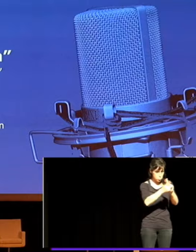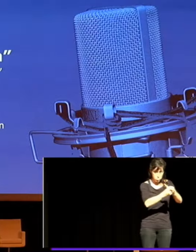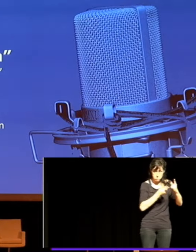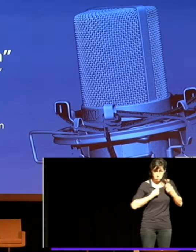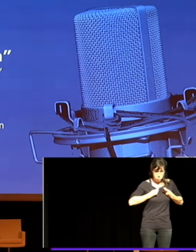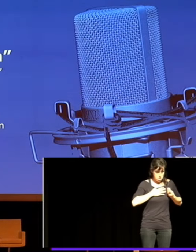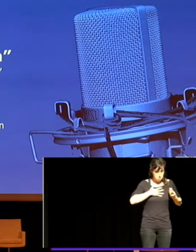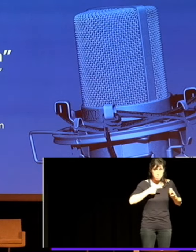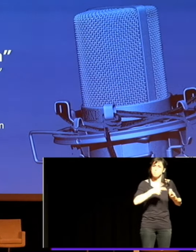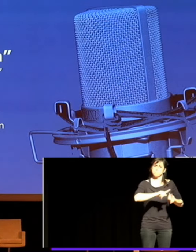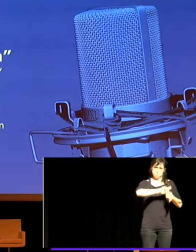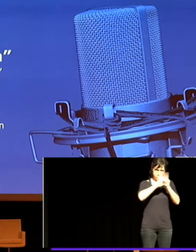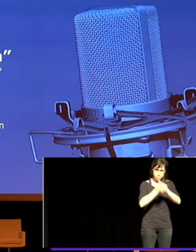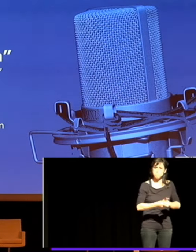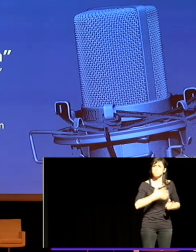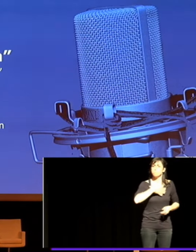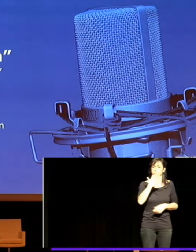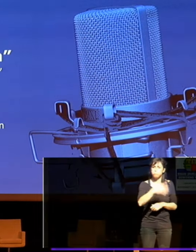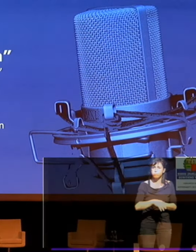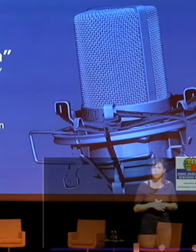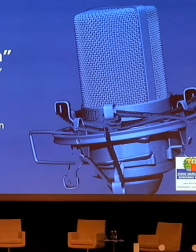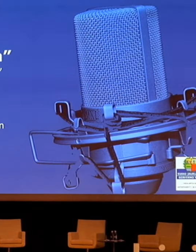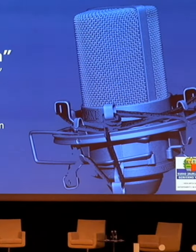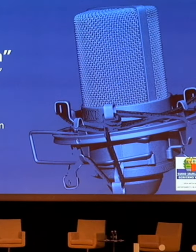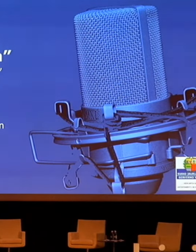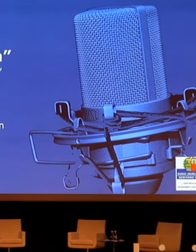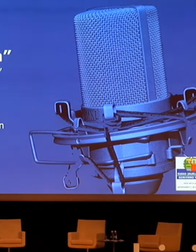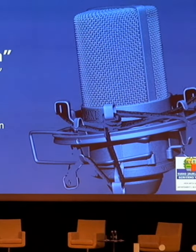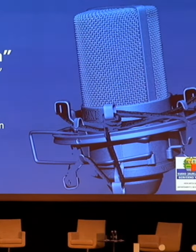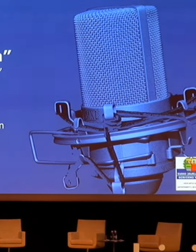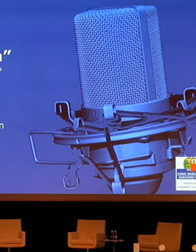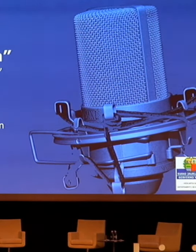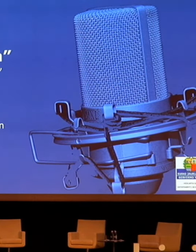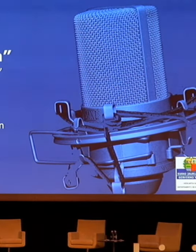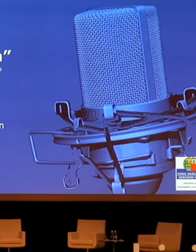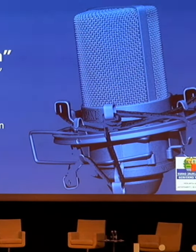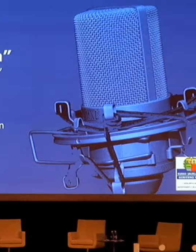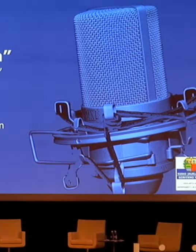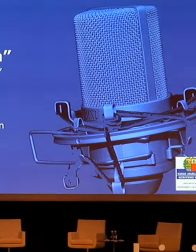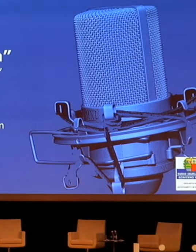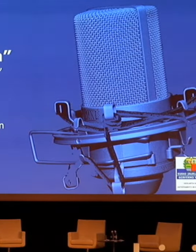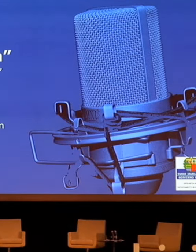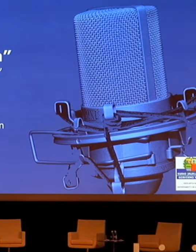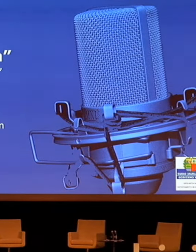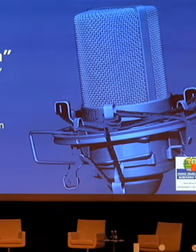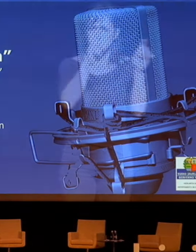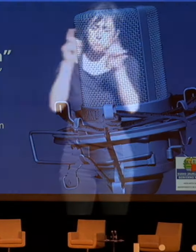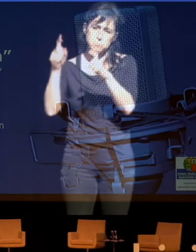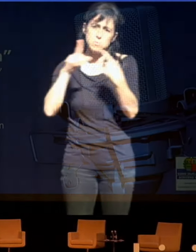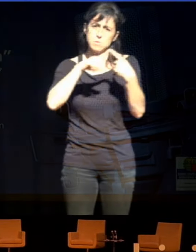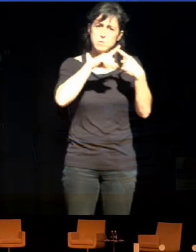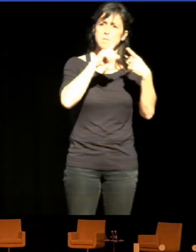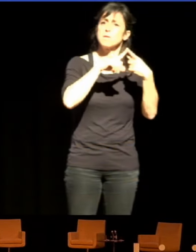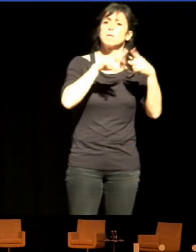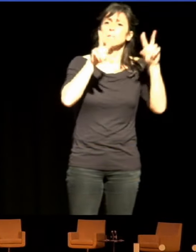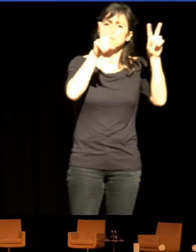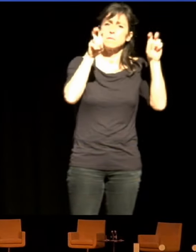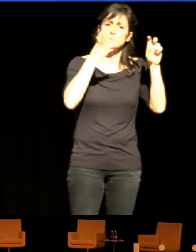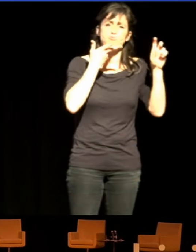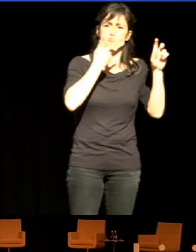formaciones desde hace muchos años, dos másters, uno de autoconocimiento sexual y de relaciones humanas, para que